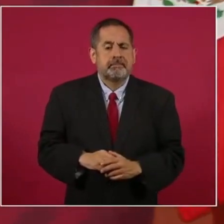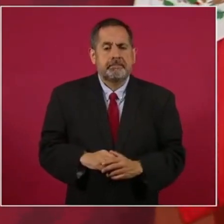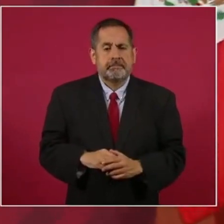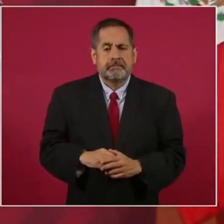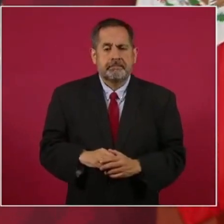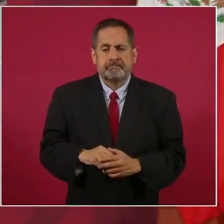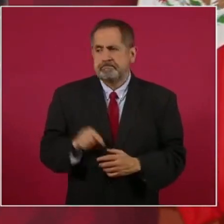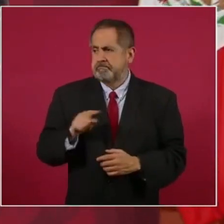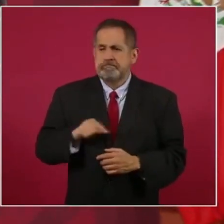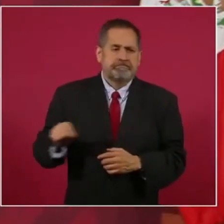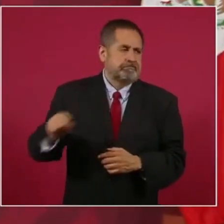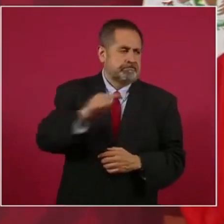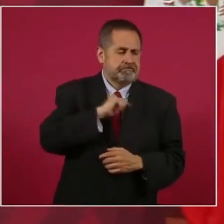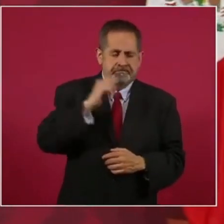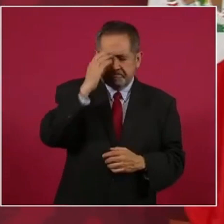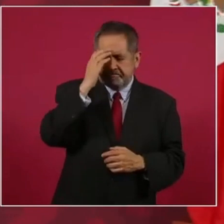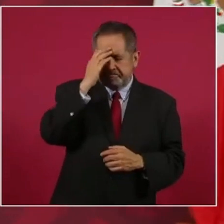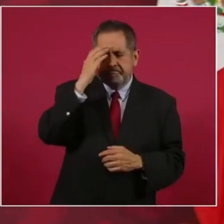conocido